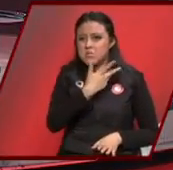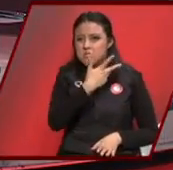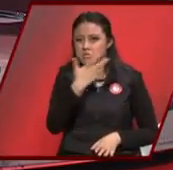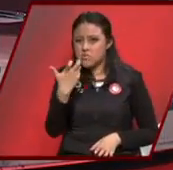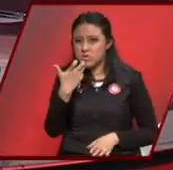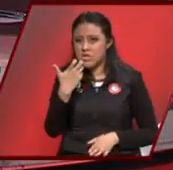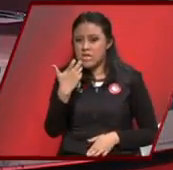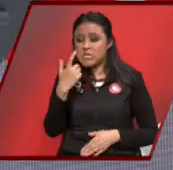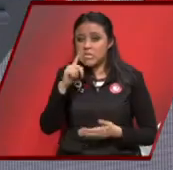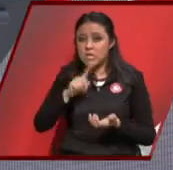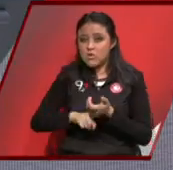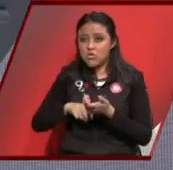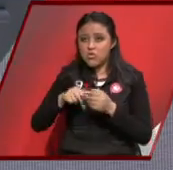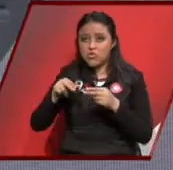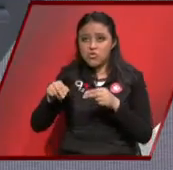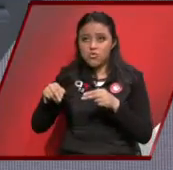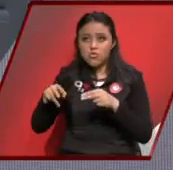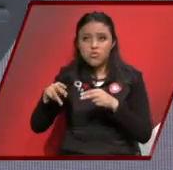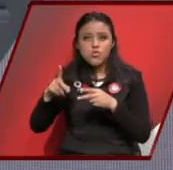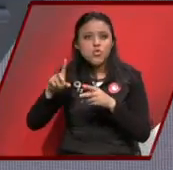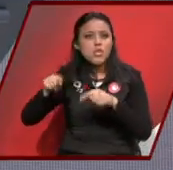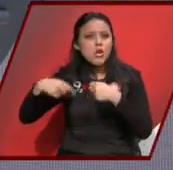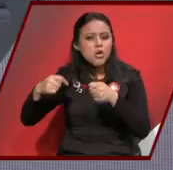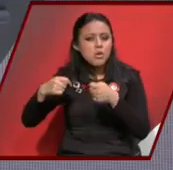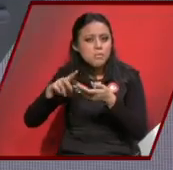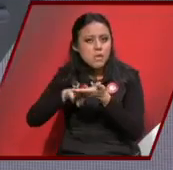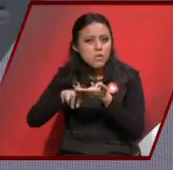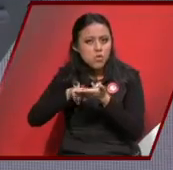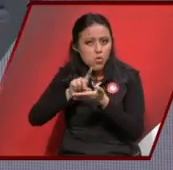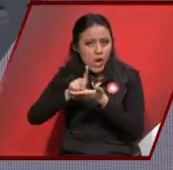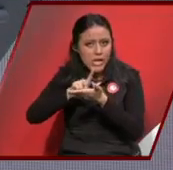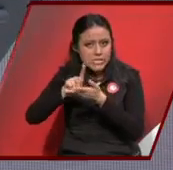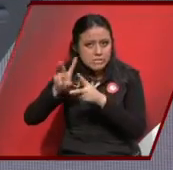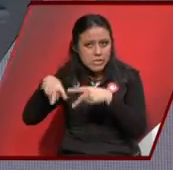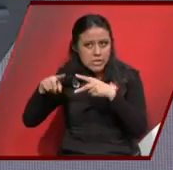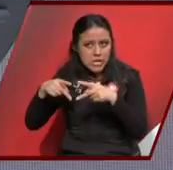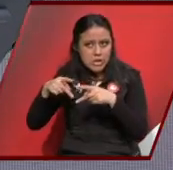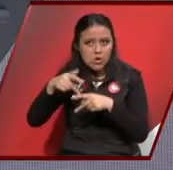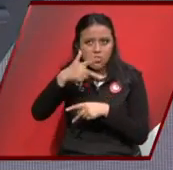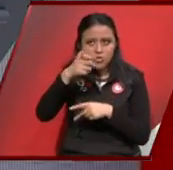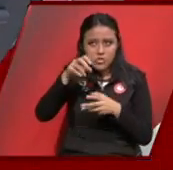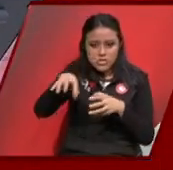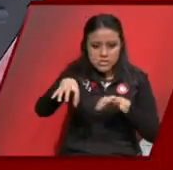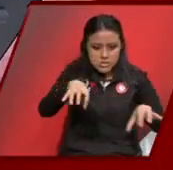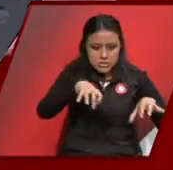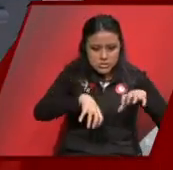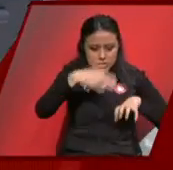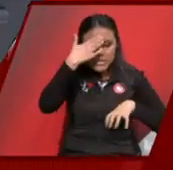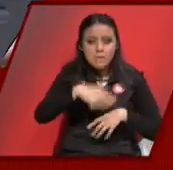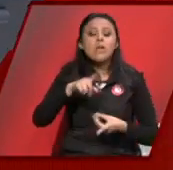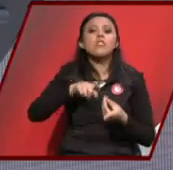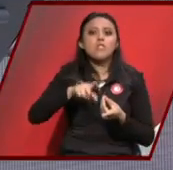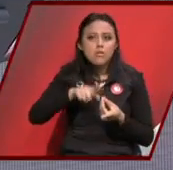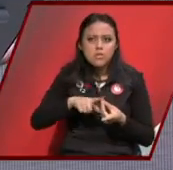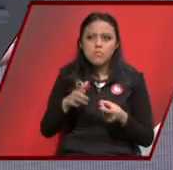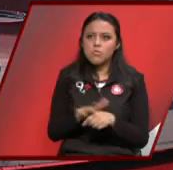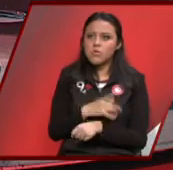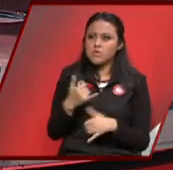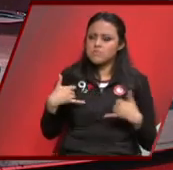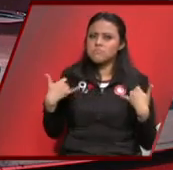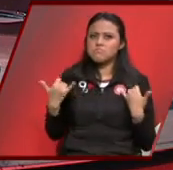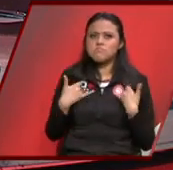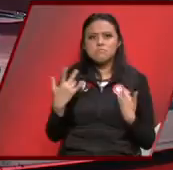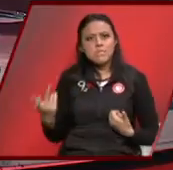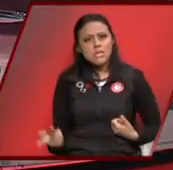800 narcotienditas? ¿Cómo tienen censadas las tienditas si no las cierran, si ya saben dónde están las 800 narcotienditas? Son cuestiones que los jóvenes